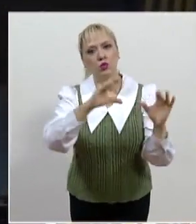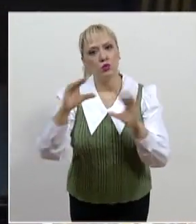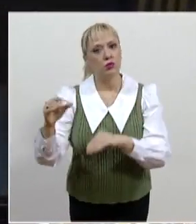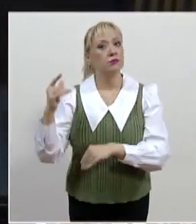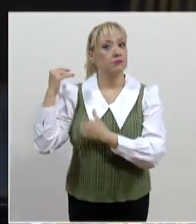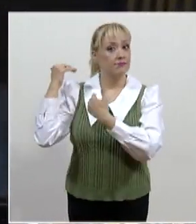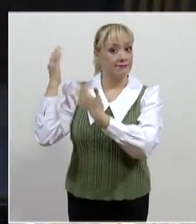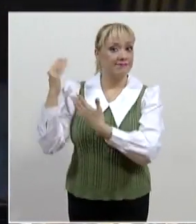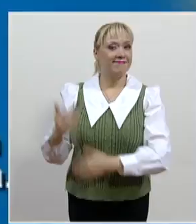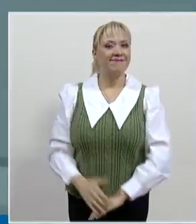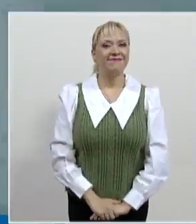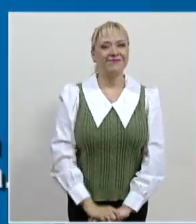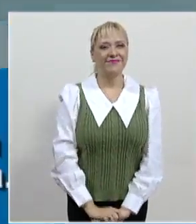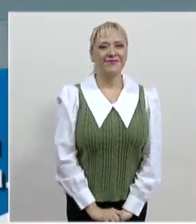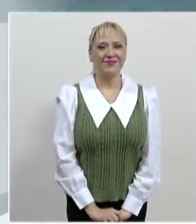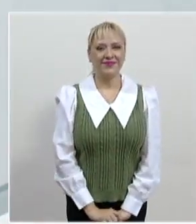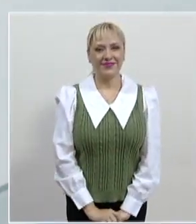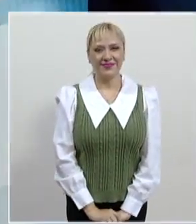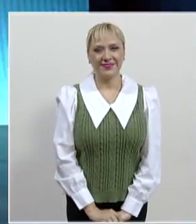capacitaciones.